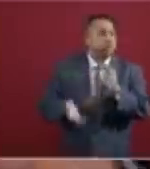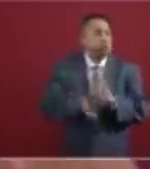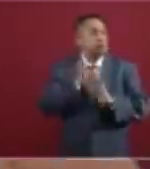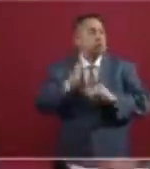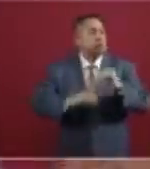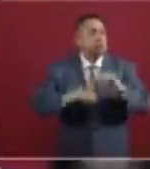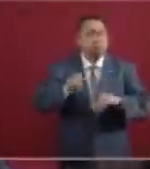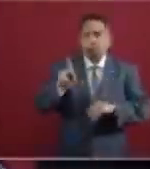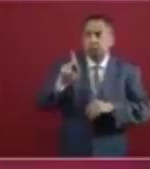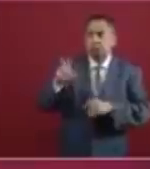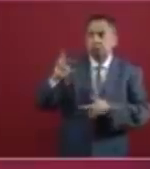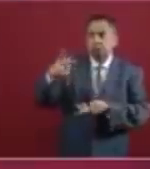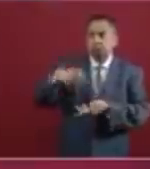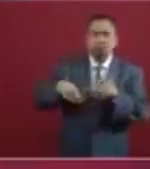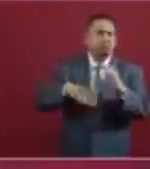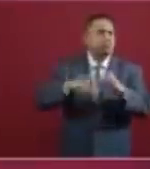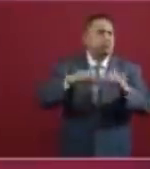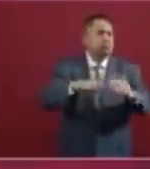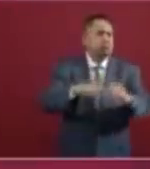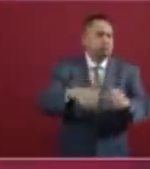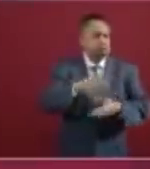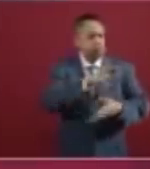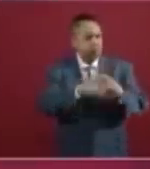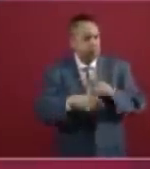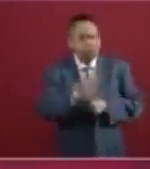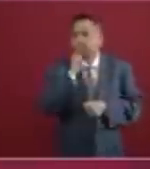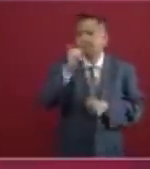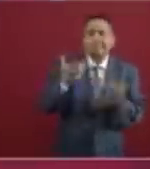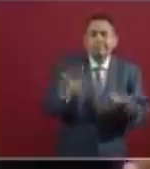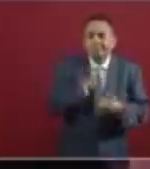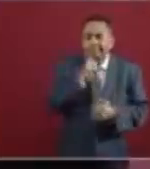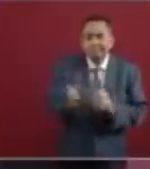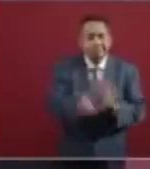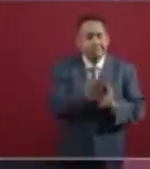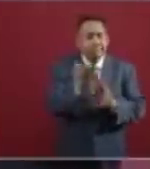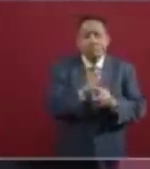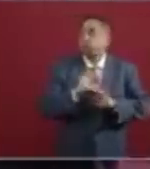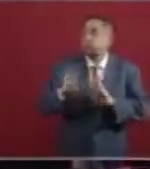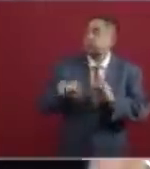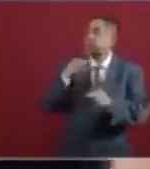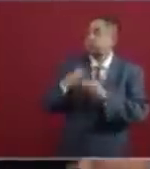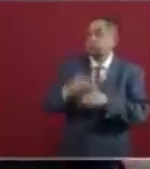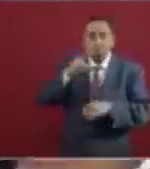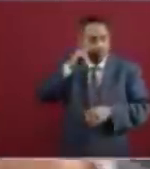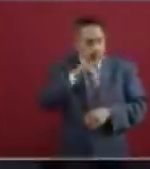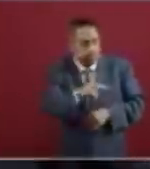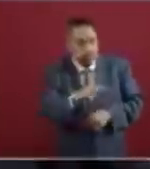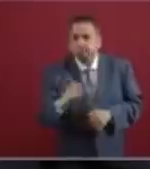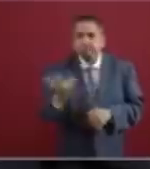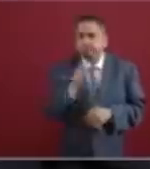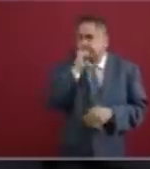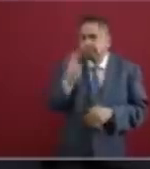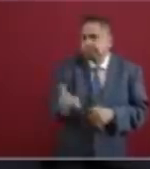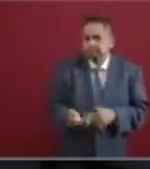una y dos veces informaban de que estaban terminados y no habían hecho nada,